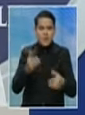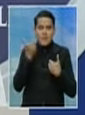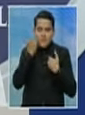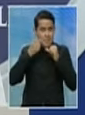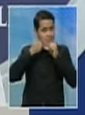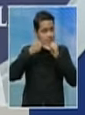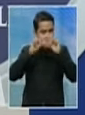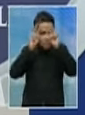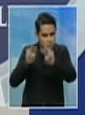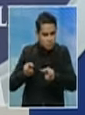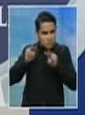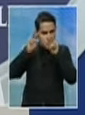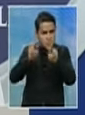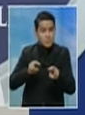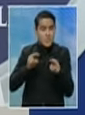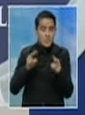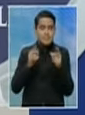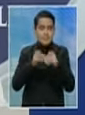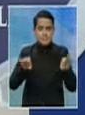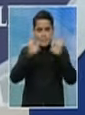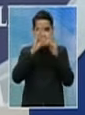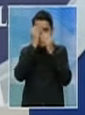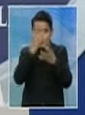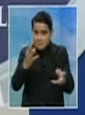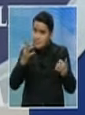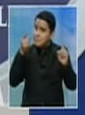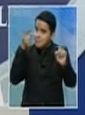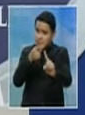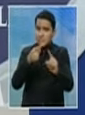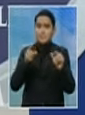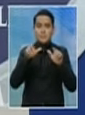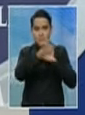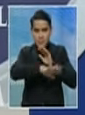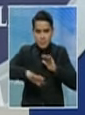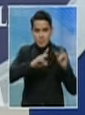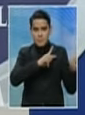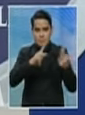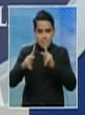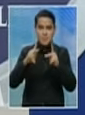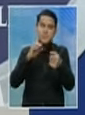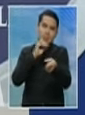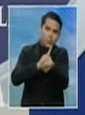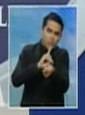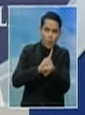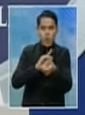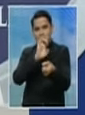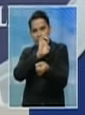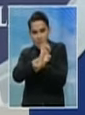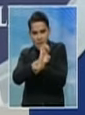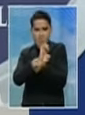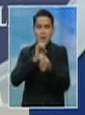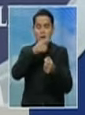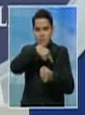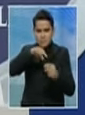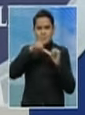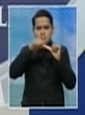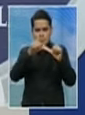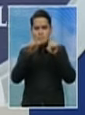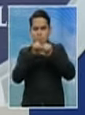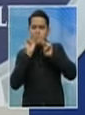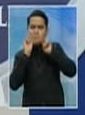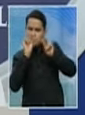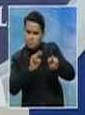monitoreo. Vale destacar que todo el personal médico que atiende a los 6 casos también es evaluado de